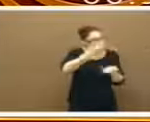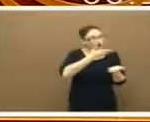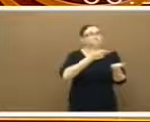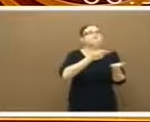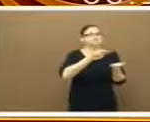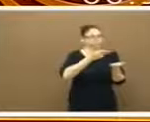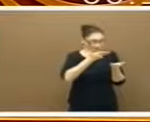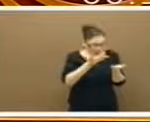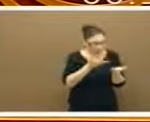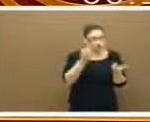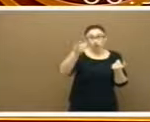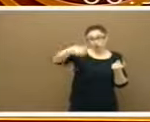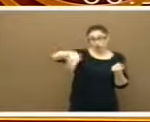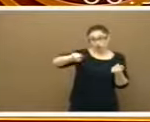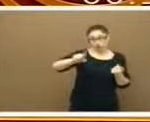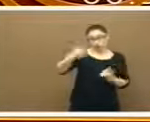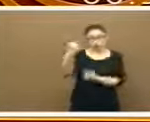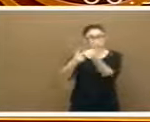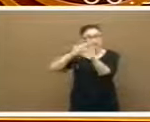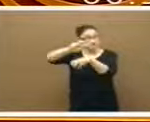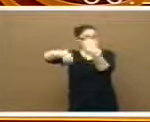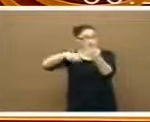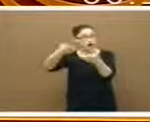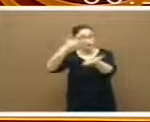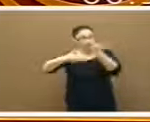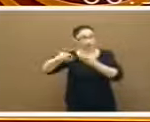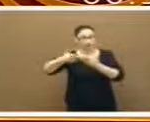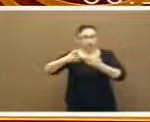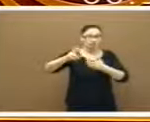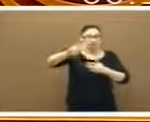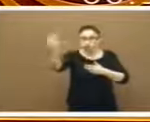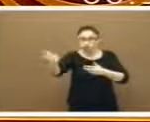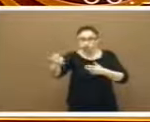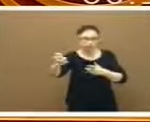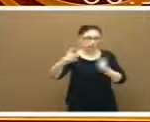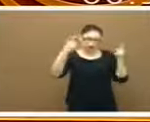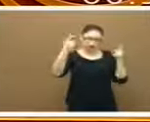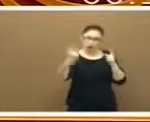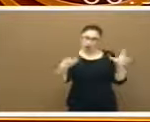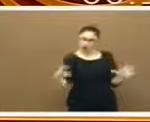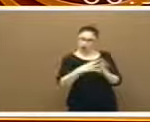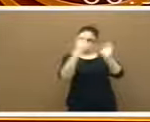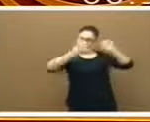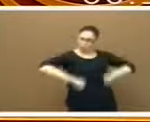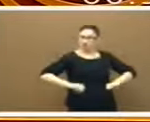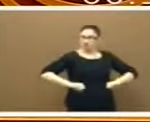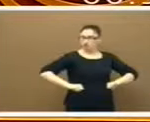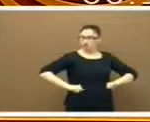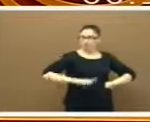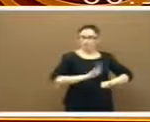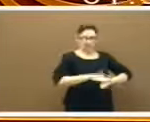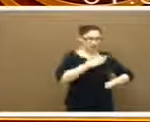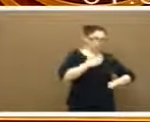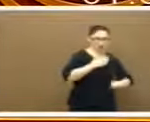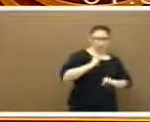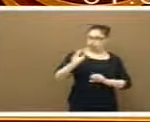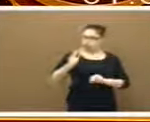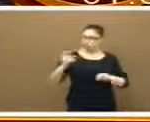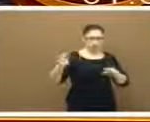ustedes tienen varias que creo que tenemos que llegar a un acuerdo para que salgan aquellas que consideremos que son